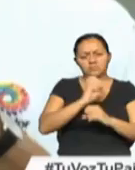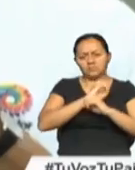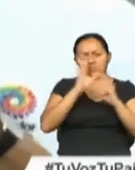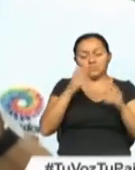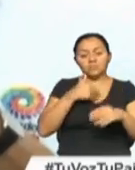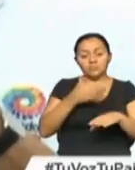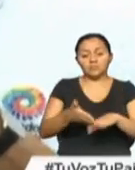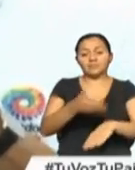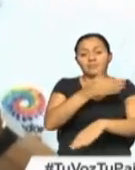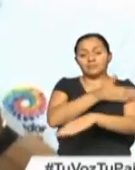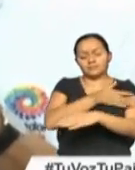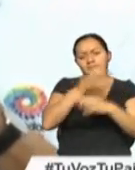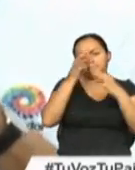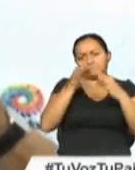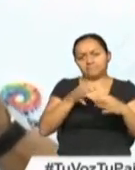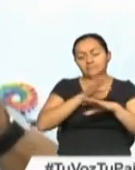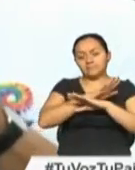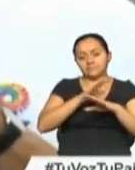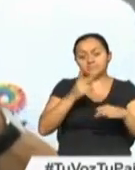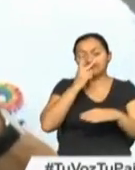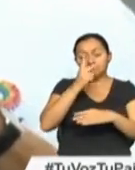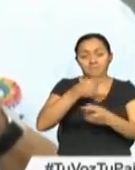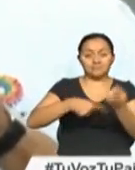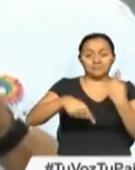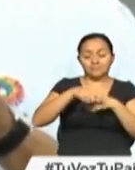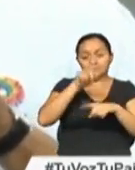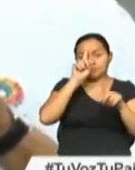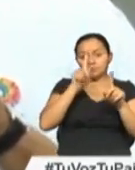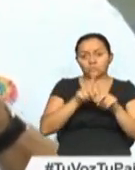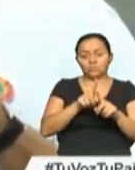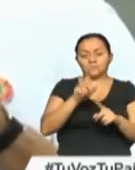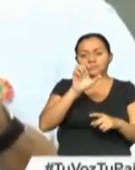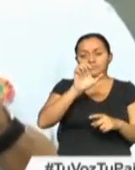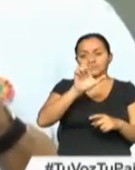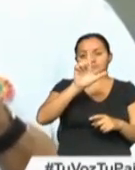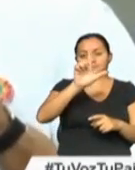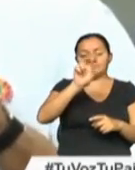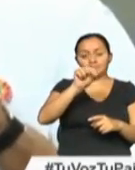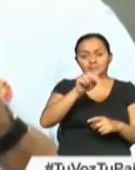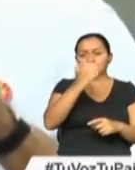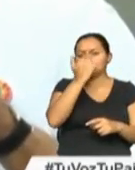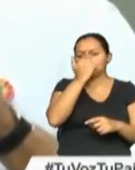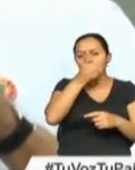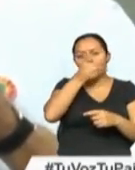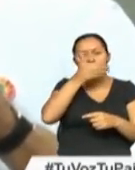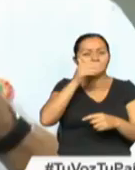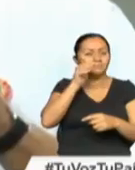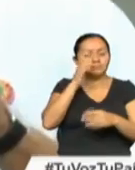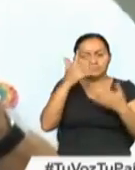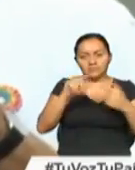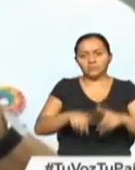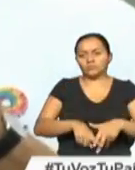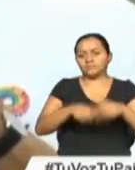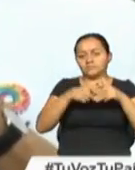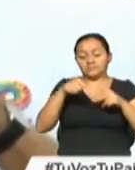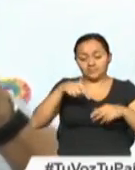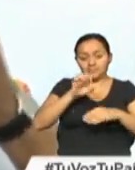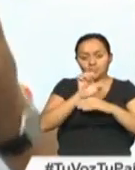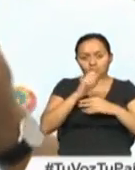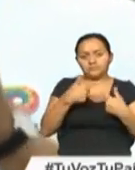abrió formalmente la mesa de negociación con el Ejército de Liberación Nacional en Quito,